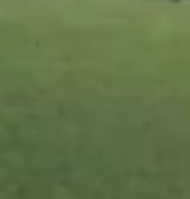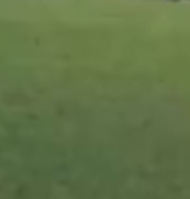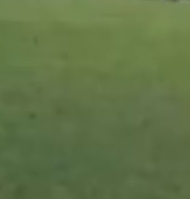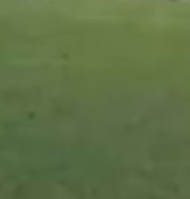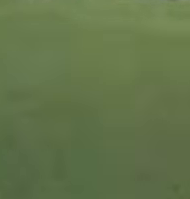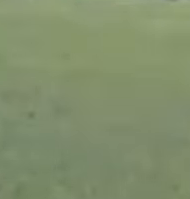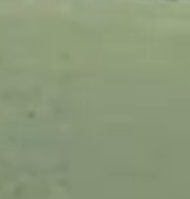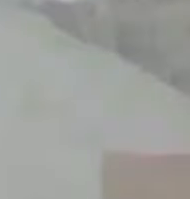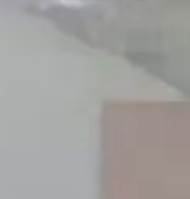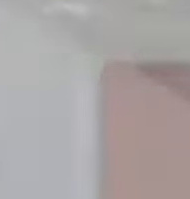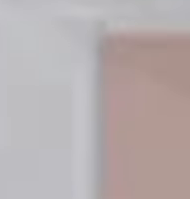lleva la Tierra